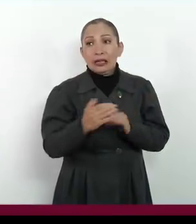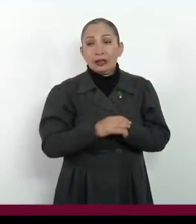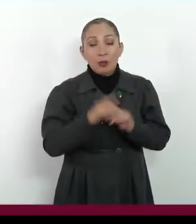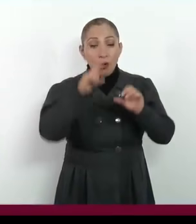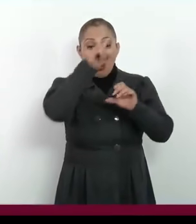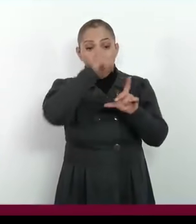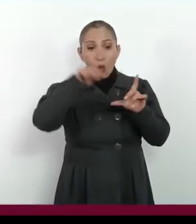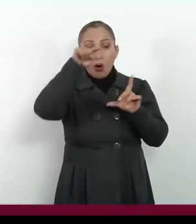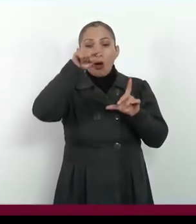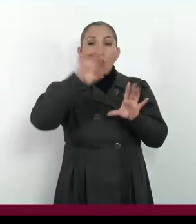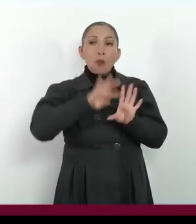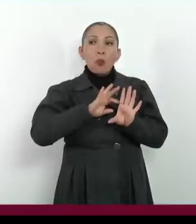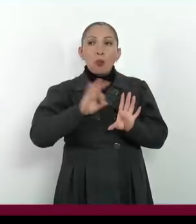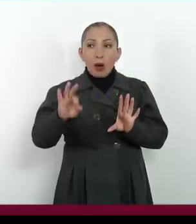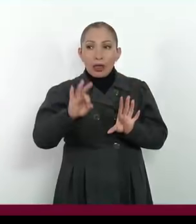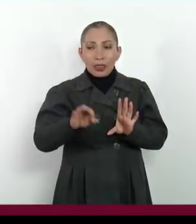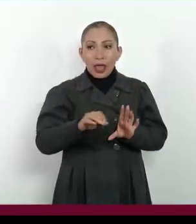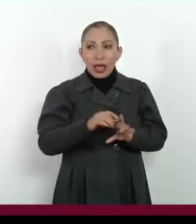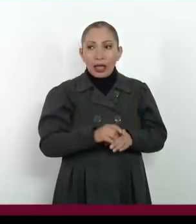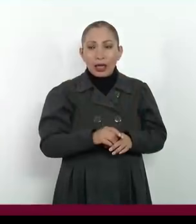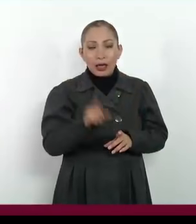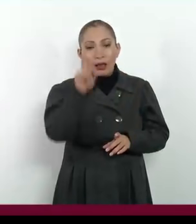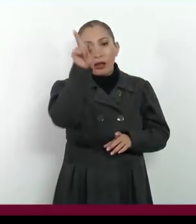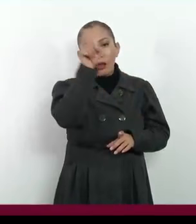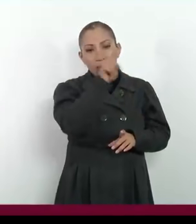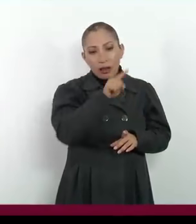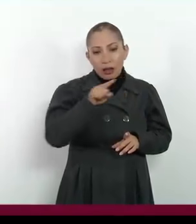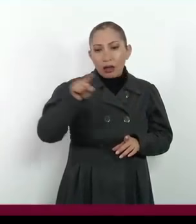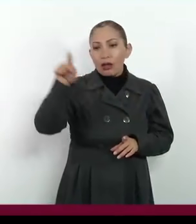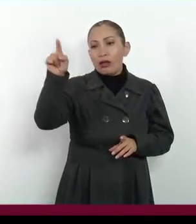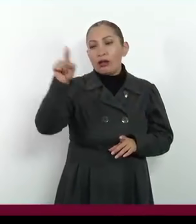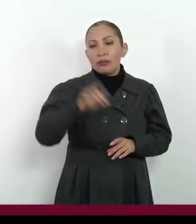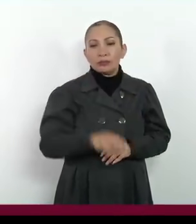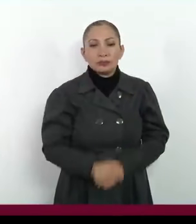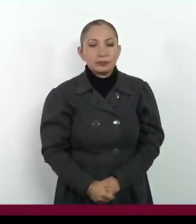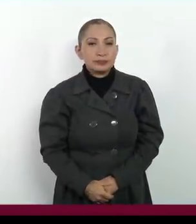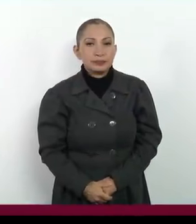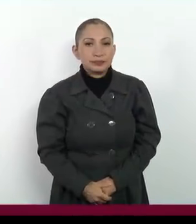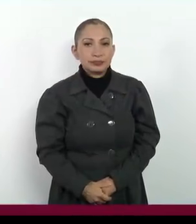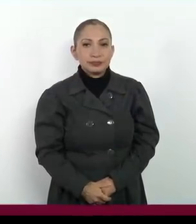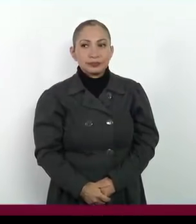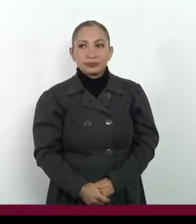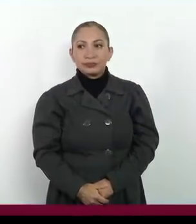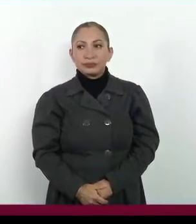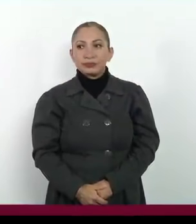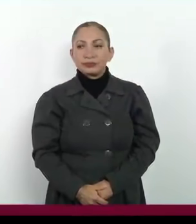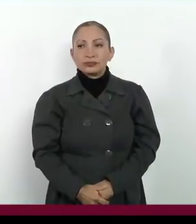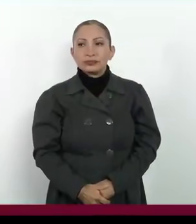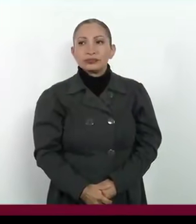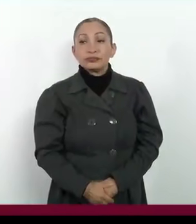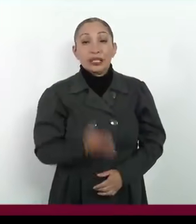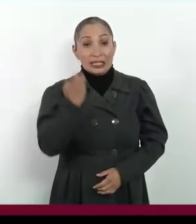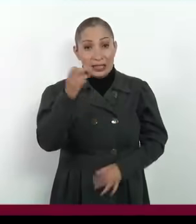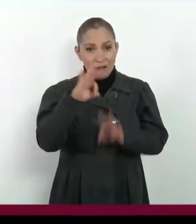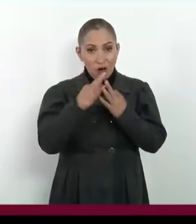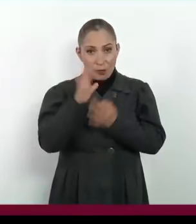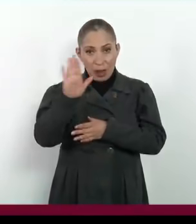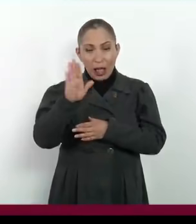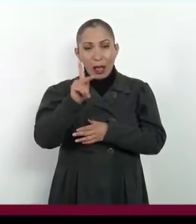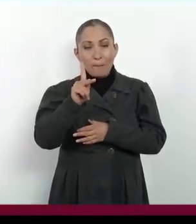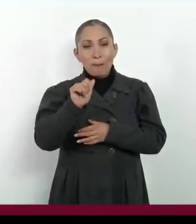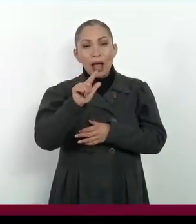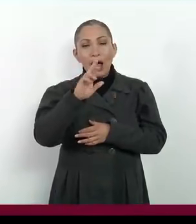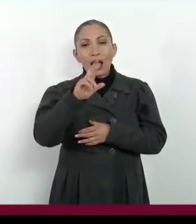forma vertical. Podemos dibujar una parábola así. Muy bien. Y esta forma,